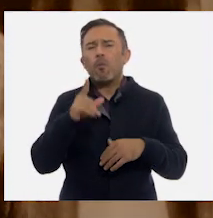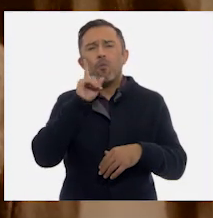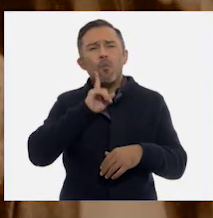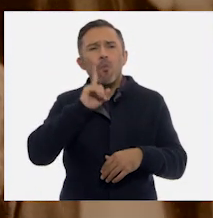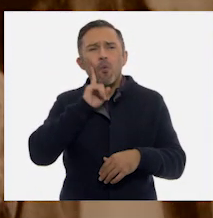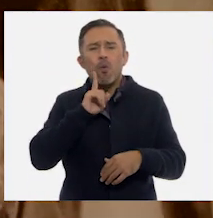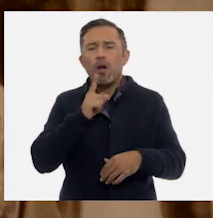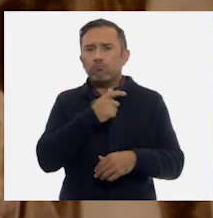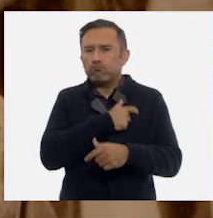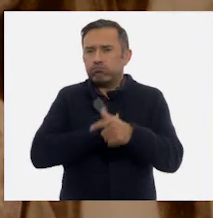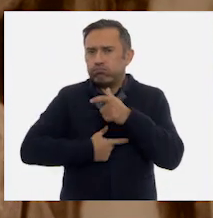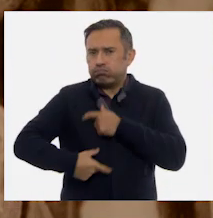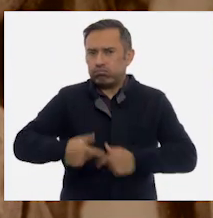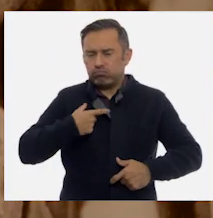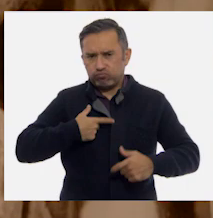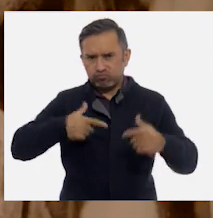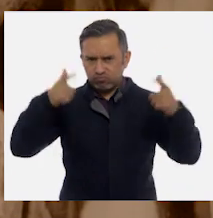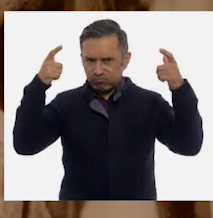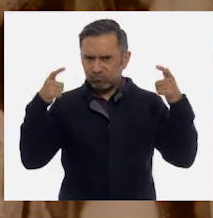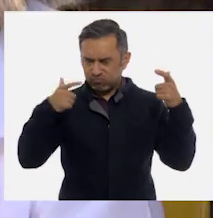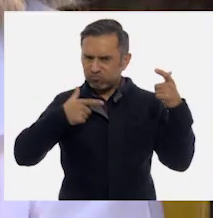mujeres anónimas.